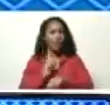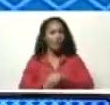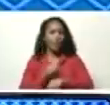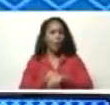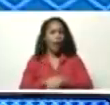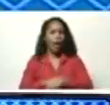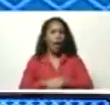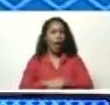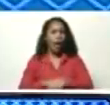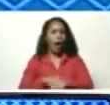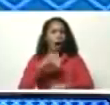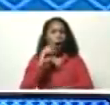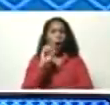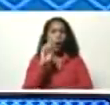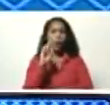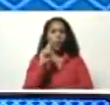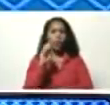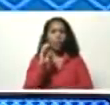Ortega a,